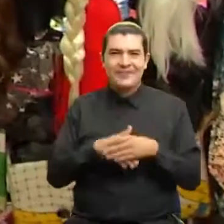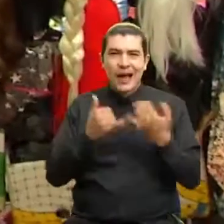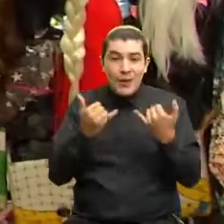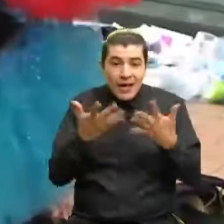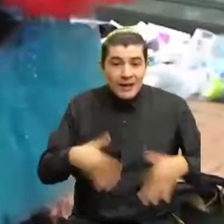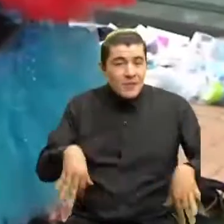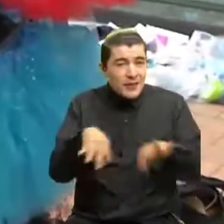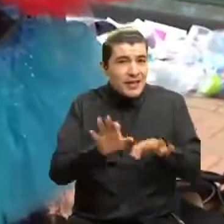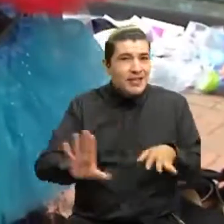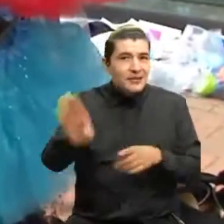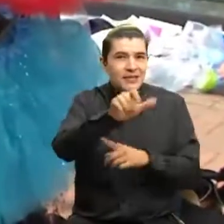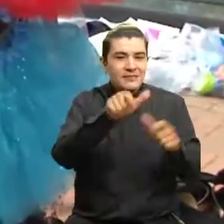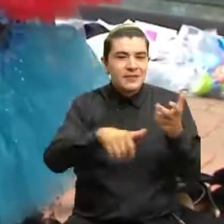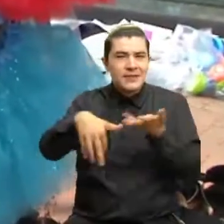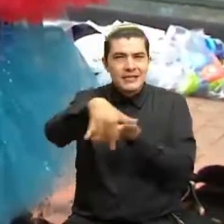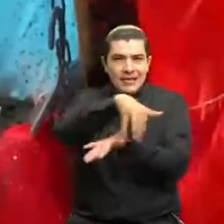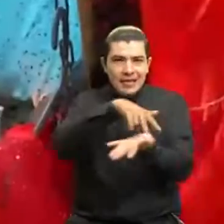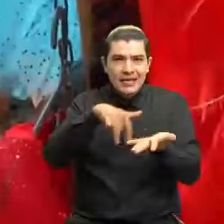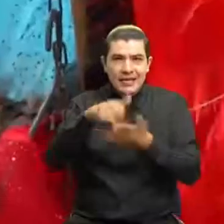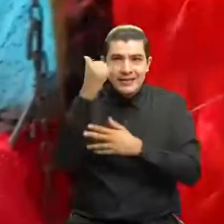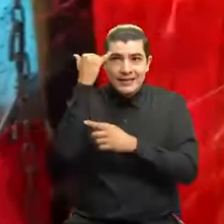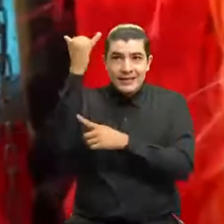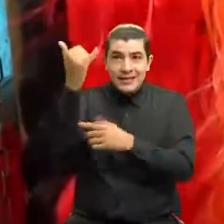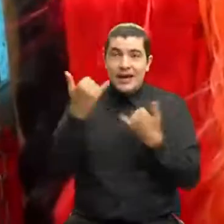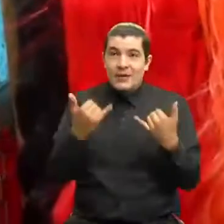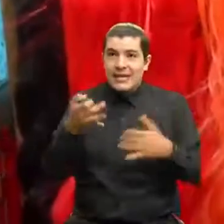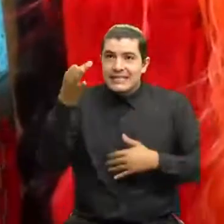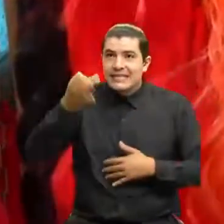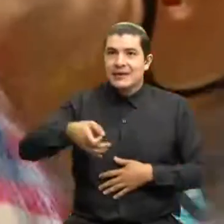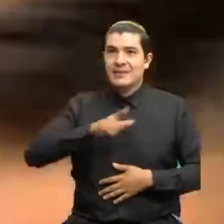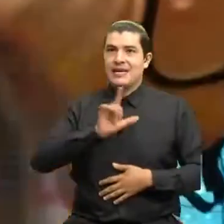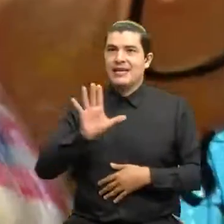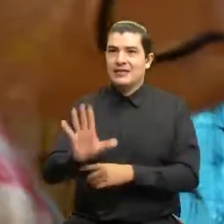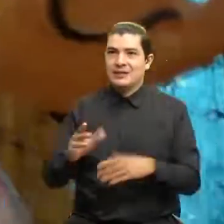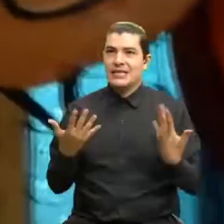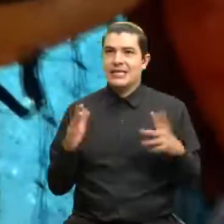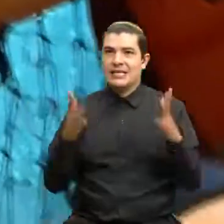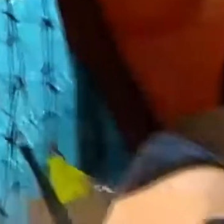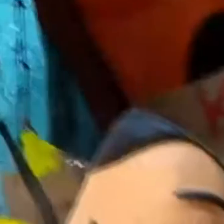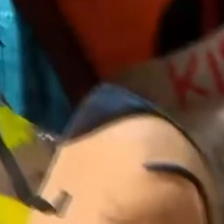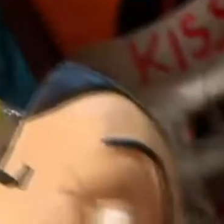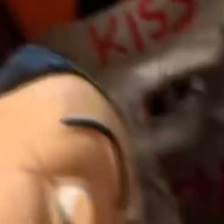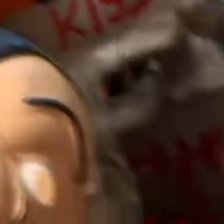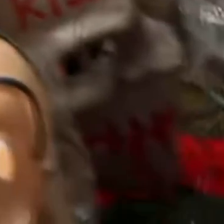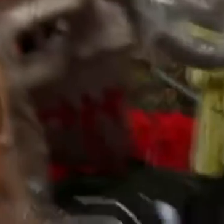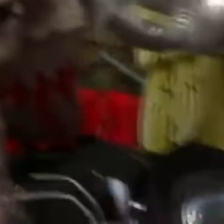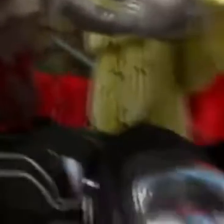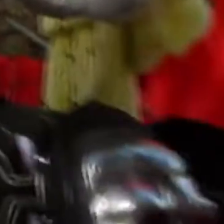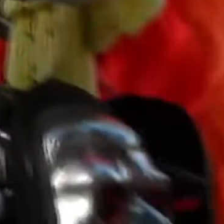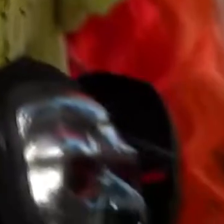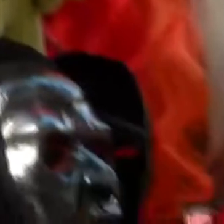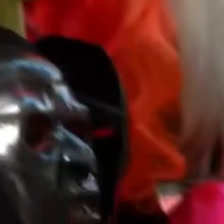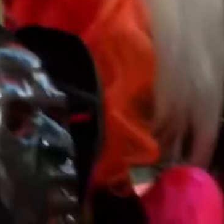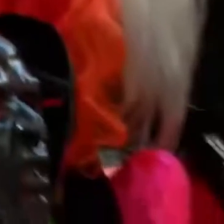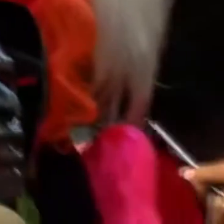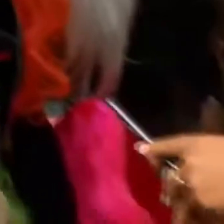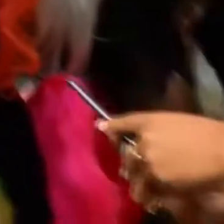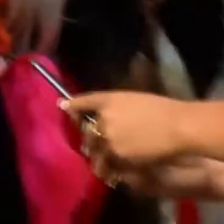de los santanderianos, que como siempre es el protagonista de estas fiestas y que en esta ocasión no será la excepción.